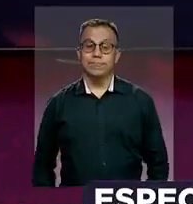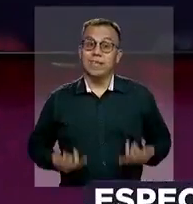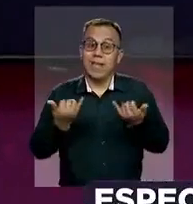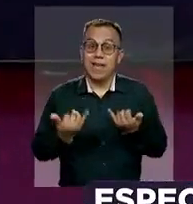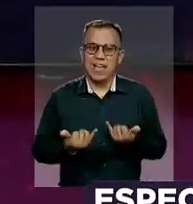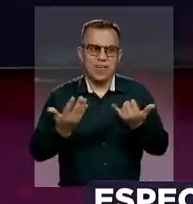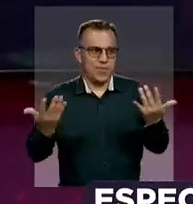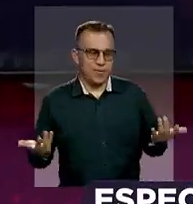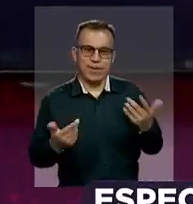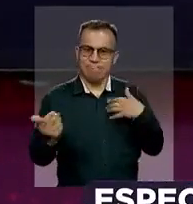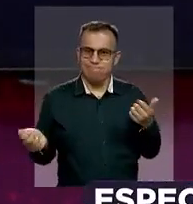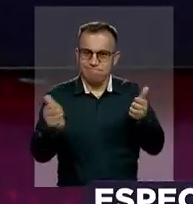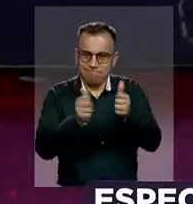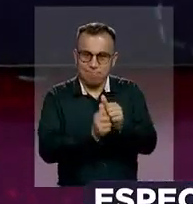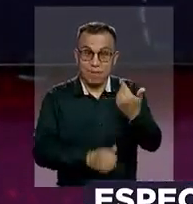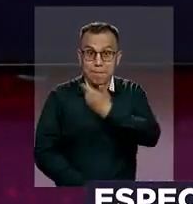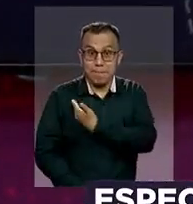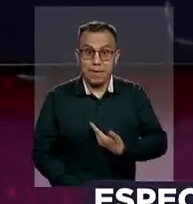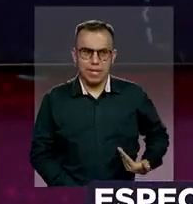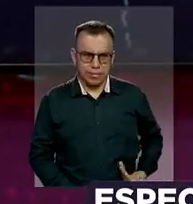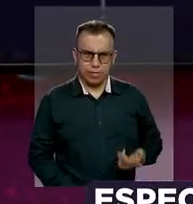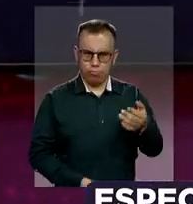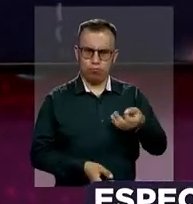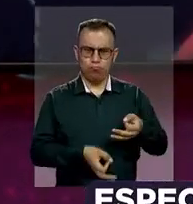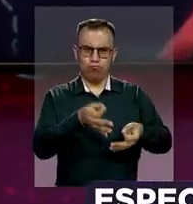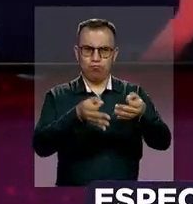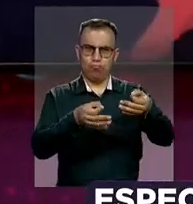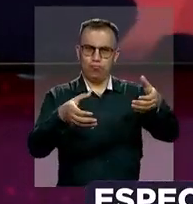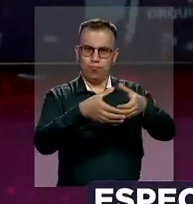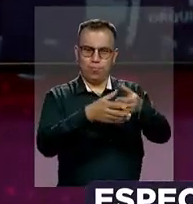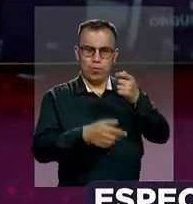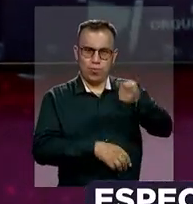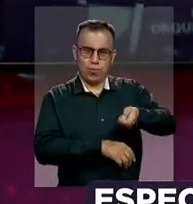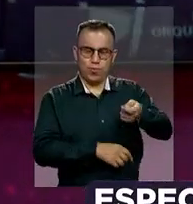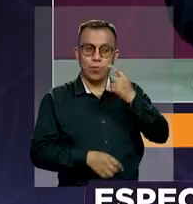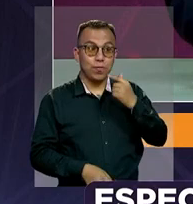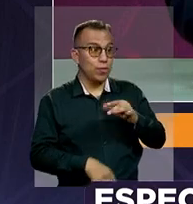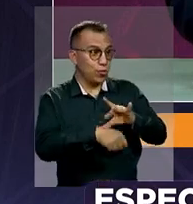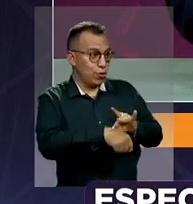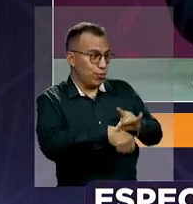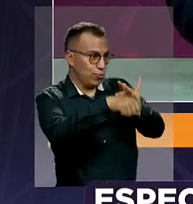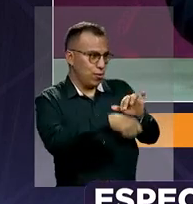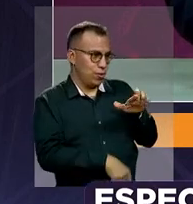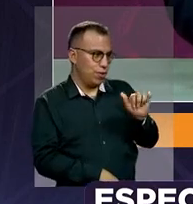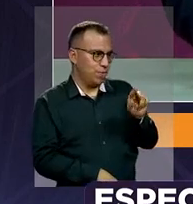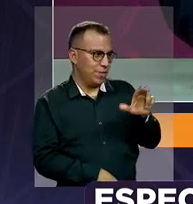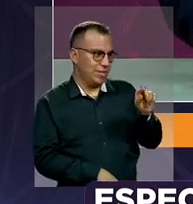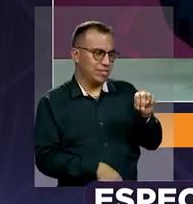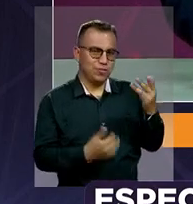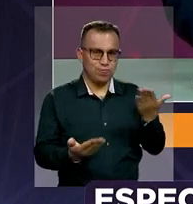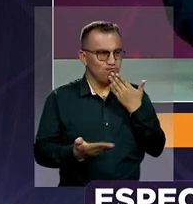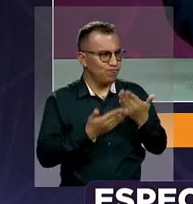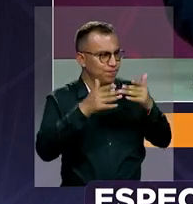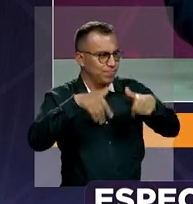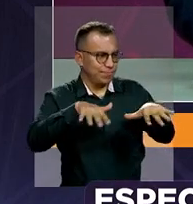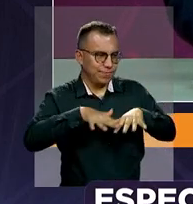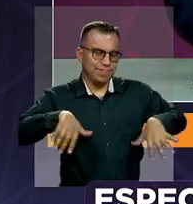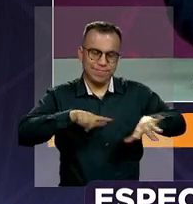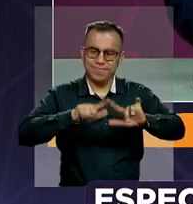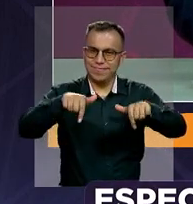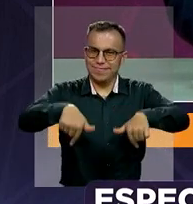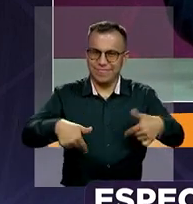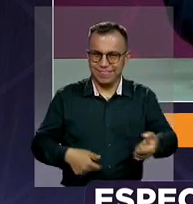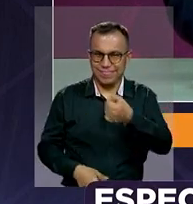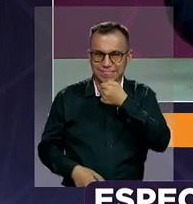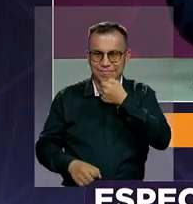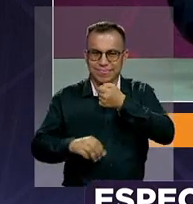Y a esta hora nos acompaña el presidente ejecutivo de ProBogotá, Juan Carlos Pinzón. Doctor Pinzón, muchas gracias por estar con nosotros aquí en Noticias Capital.